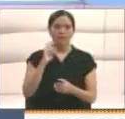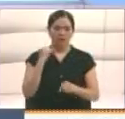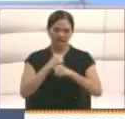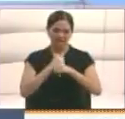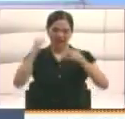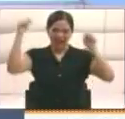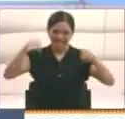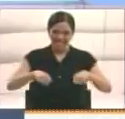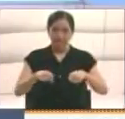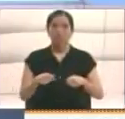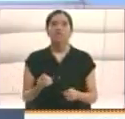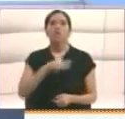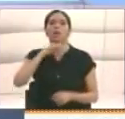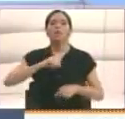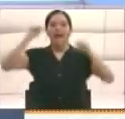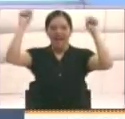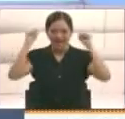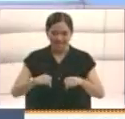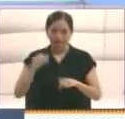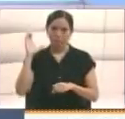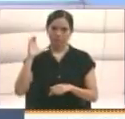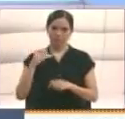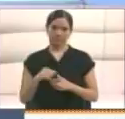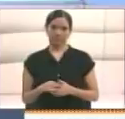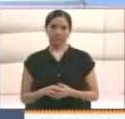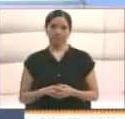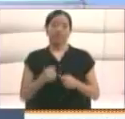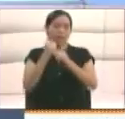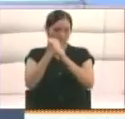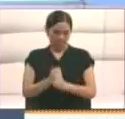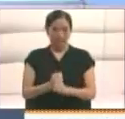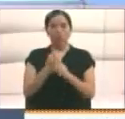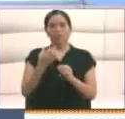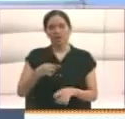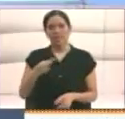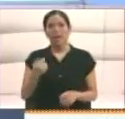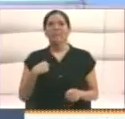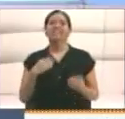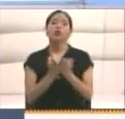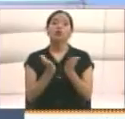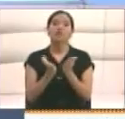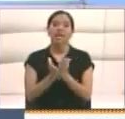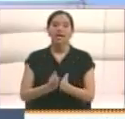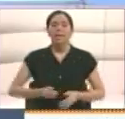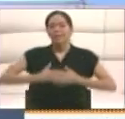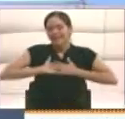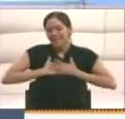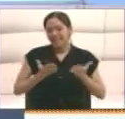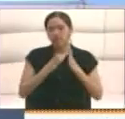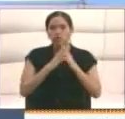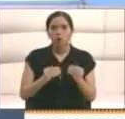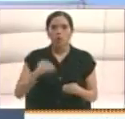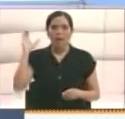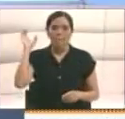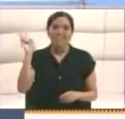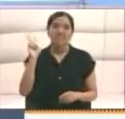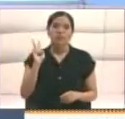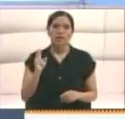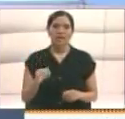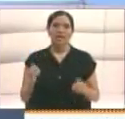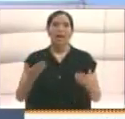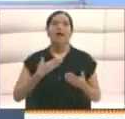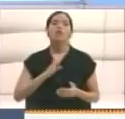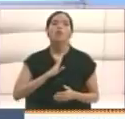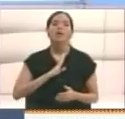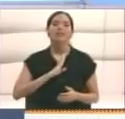espero morir en este país. Espero de verdad, porque para eso estudié, para darle todo a esto, a este país. Esto es nuestro, esta es nuestra